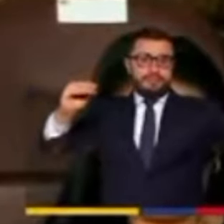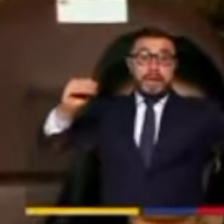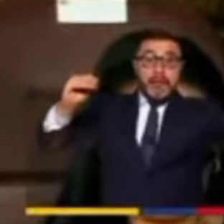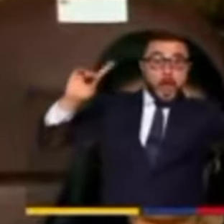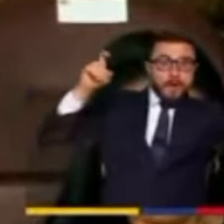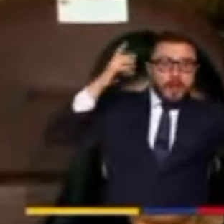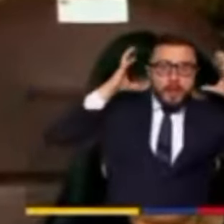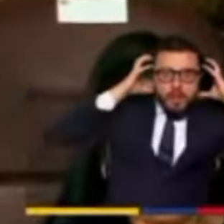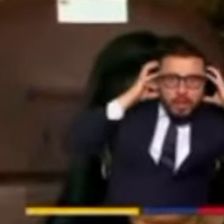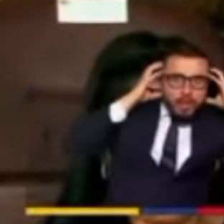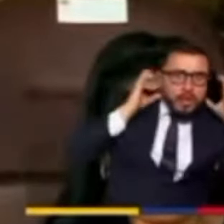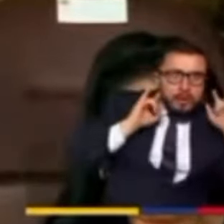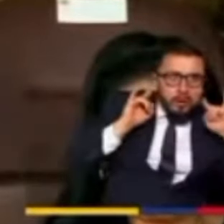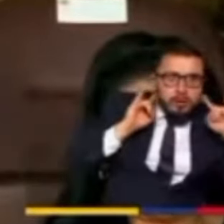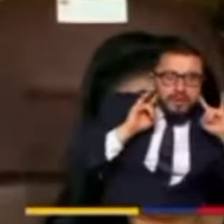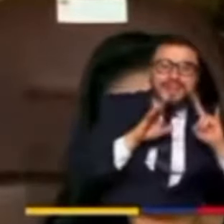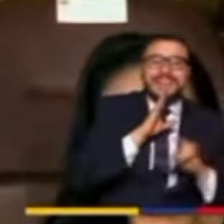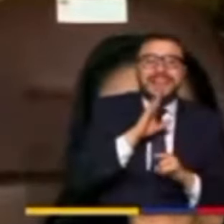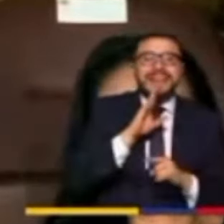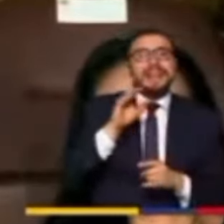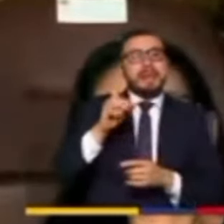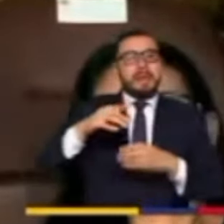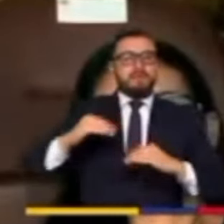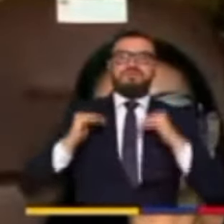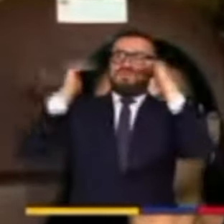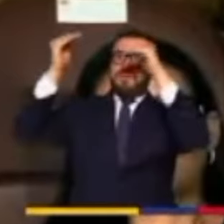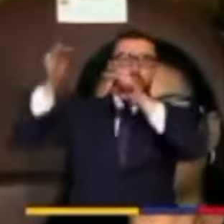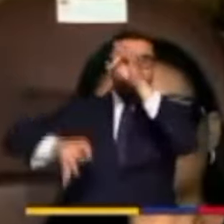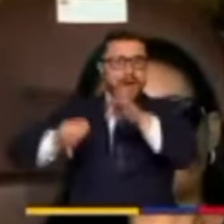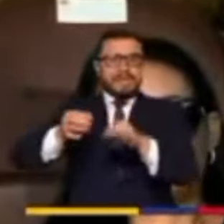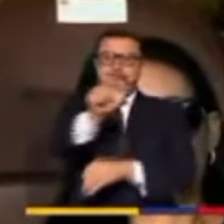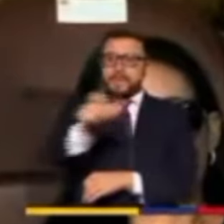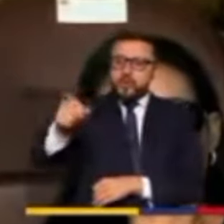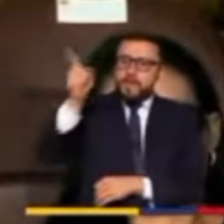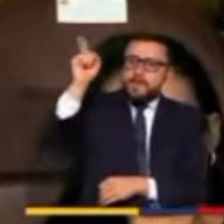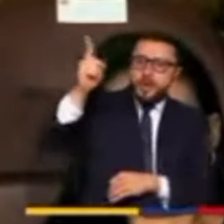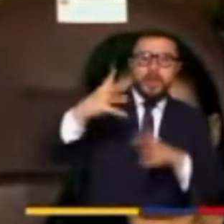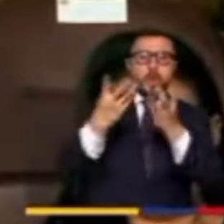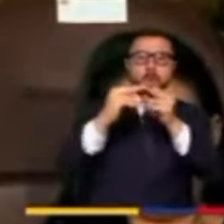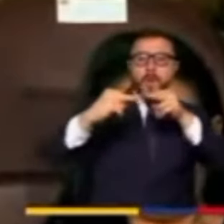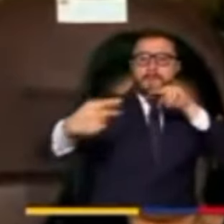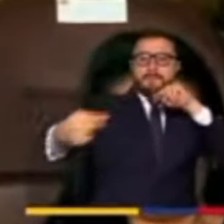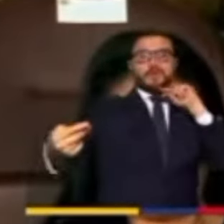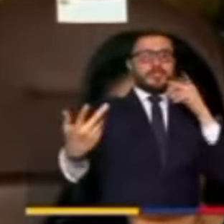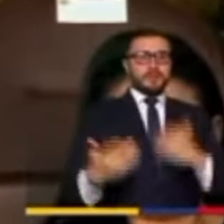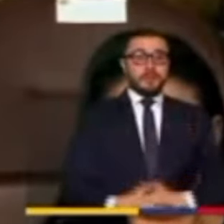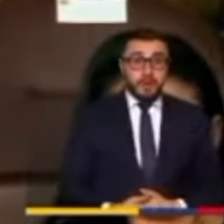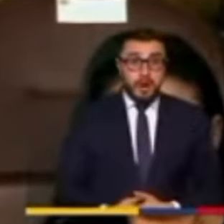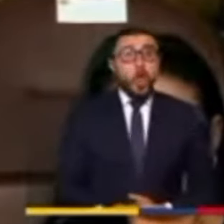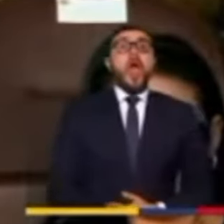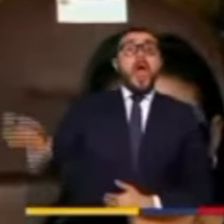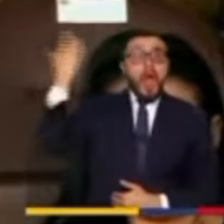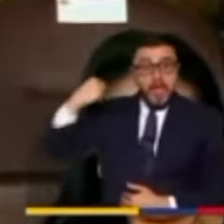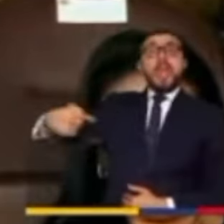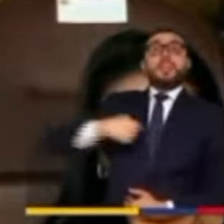de magistrados, de políticos, de oposición, de otras personas, no sé cuáles. Resulta que yo fui víctima